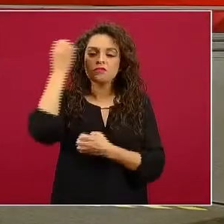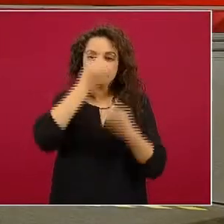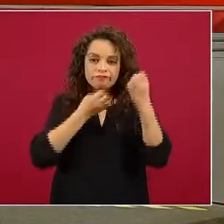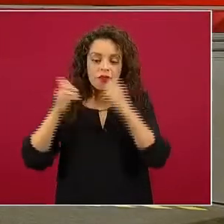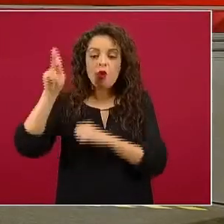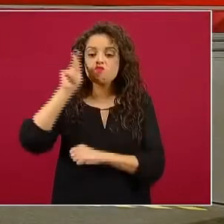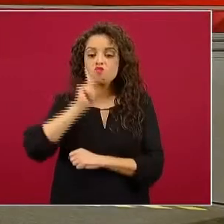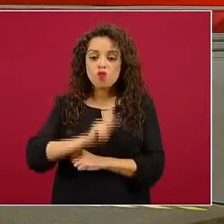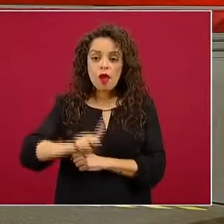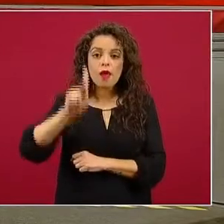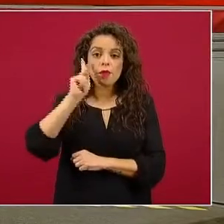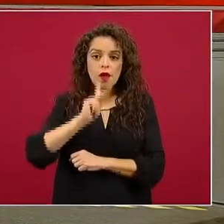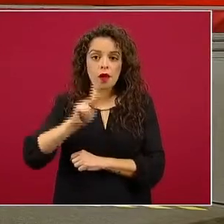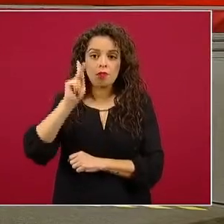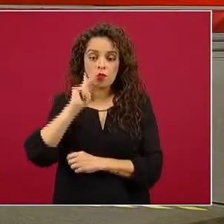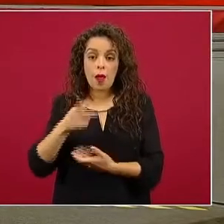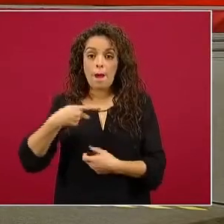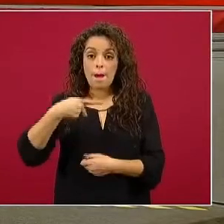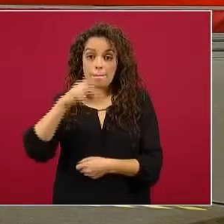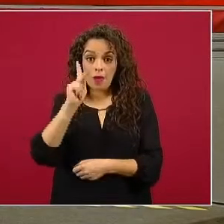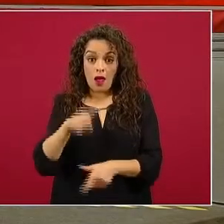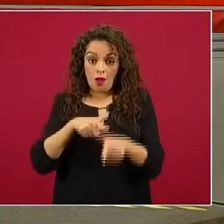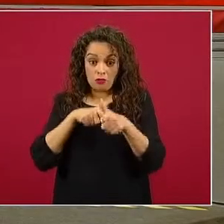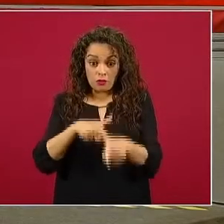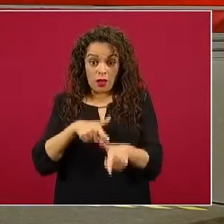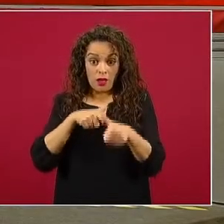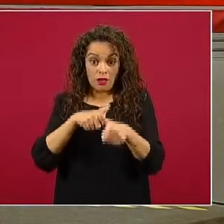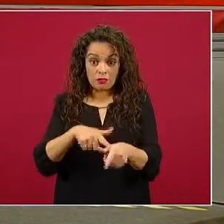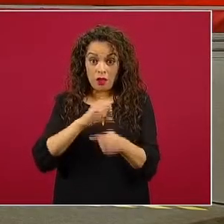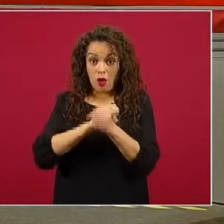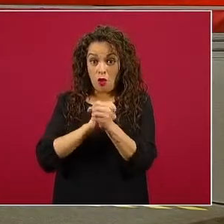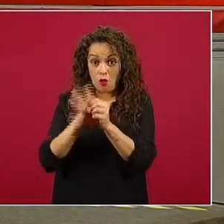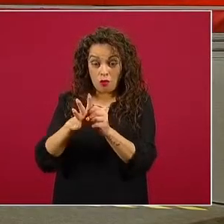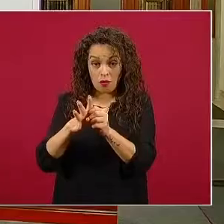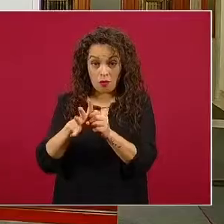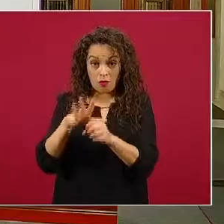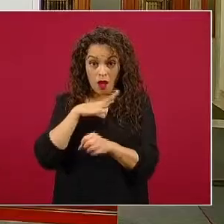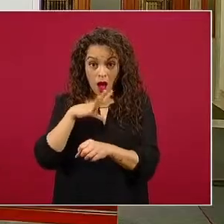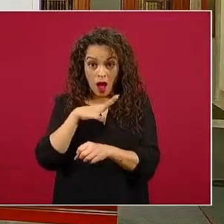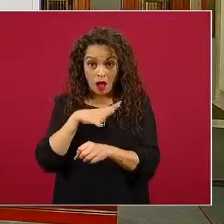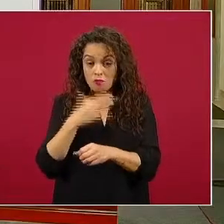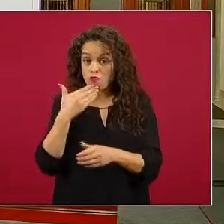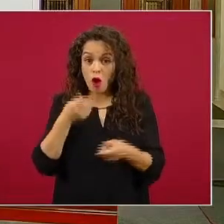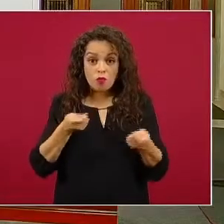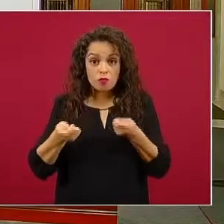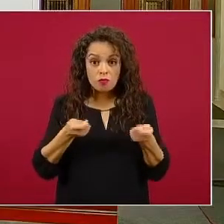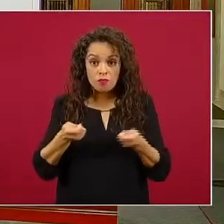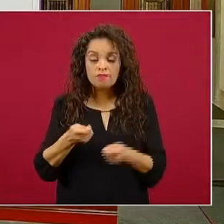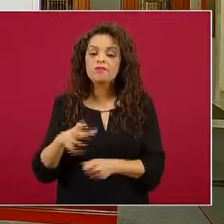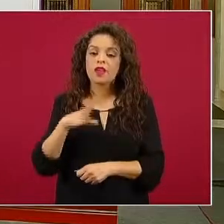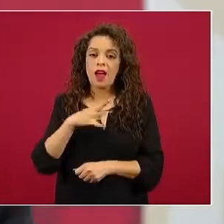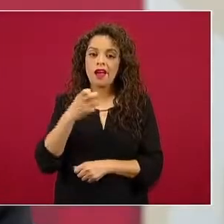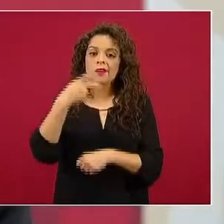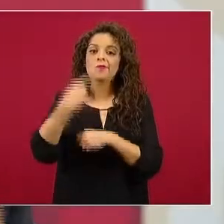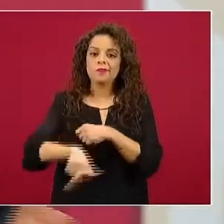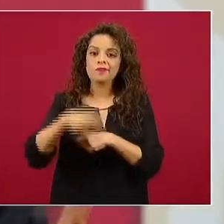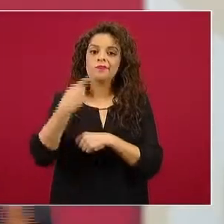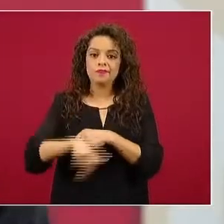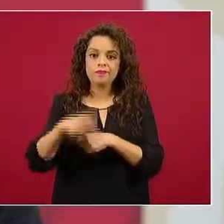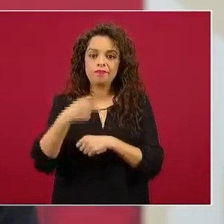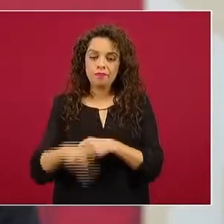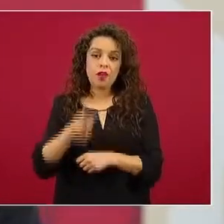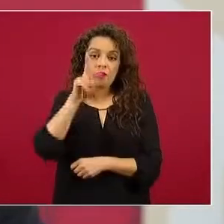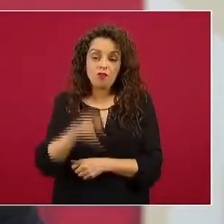bueno, mientras la enfermedad del COVID no esté controlada, pues vamos a tener ese riesgo. Y esto, como no sabemos cuándo va a